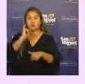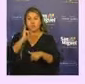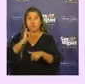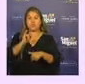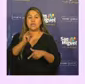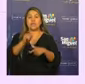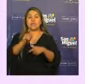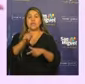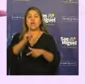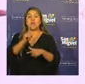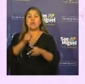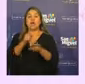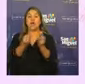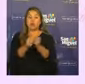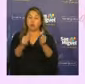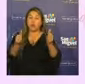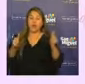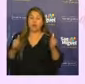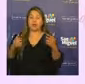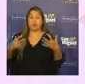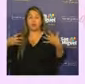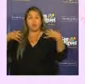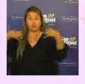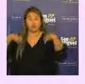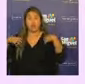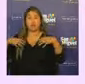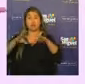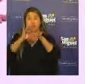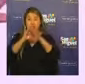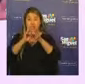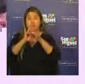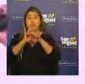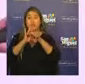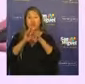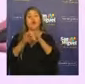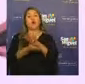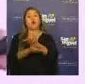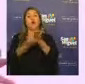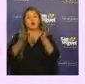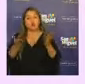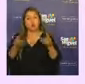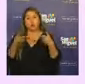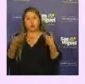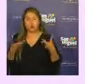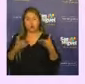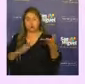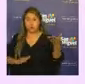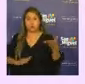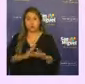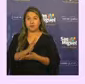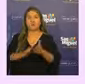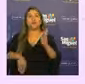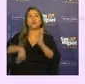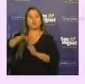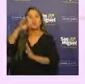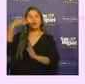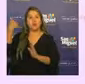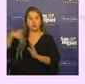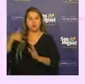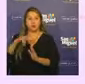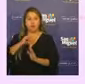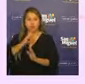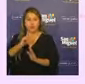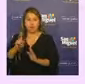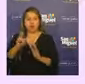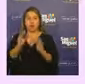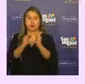un cargo, que seamos autoridades, son ustedes, es gracias a ustedes, así que por eso partí por lo más importante a mi juicio, que son